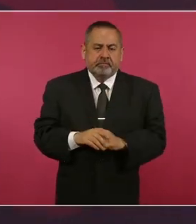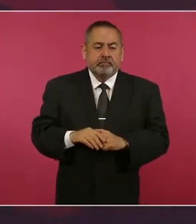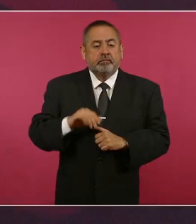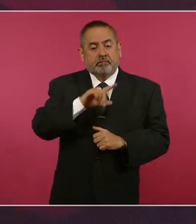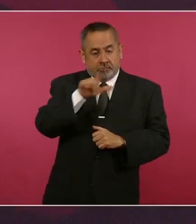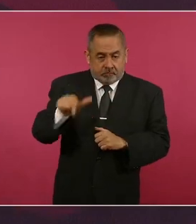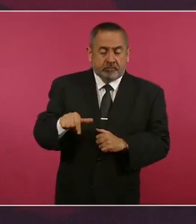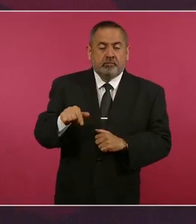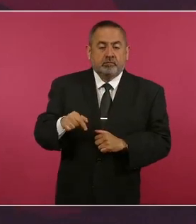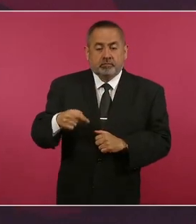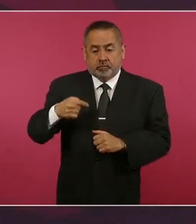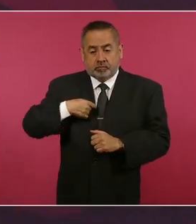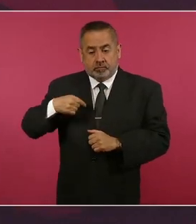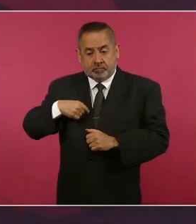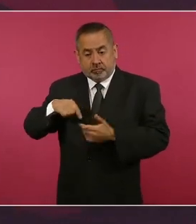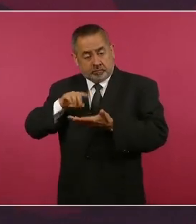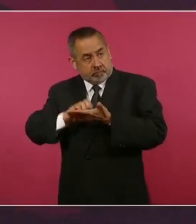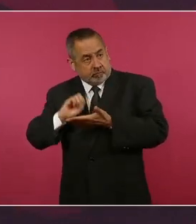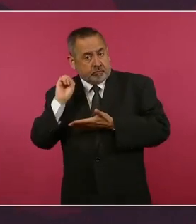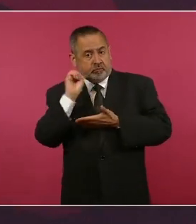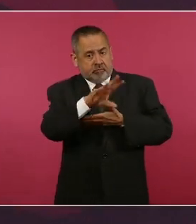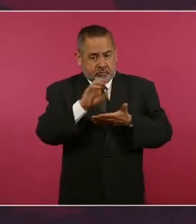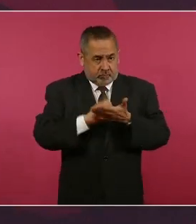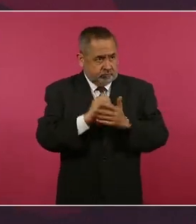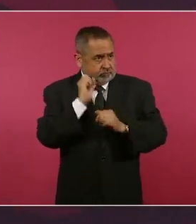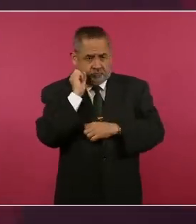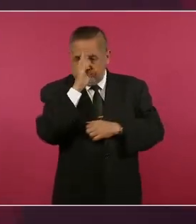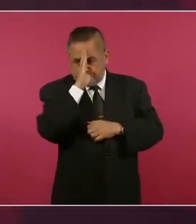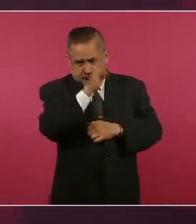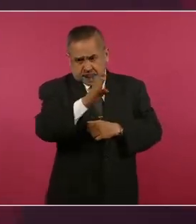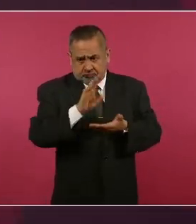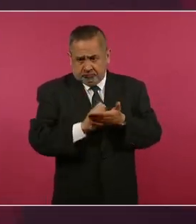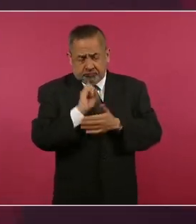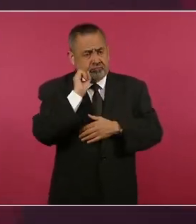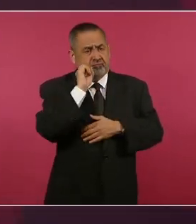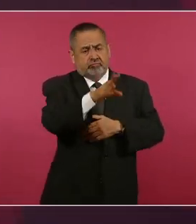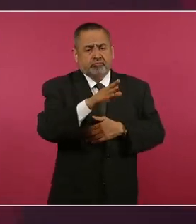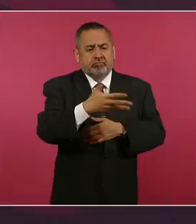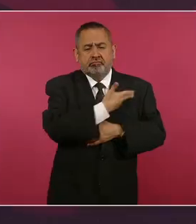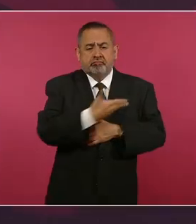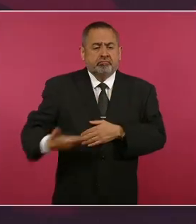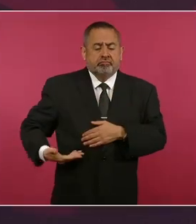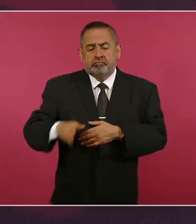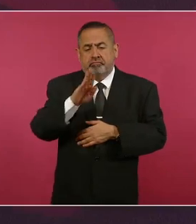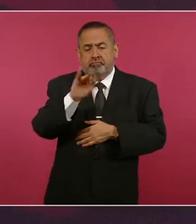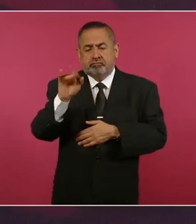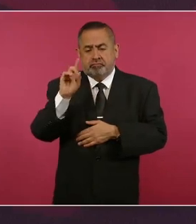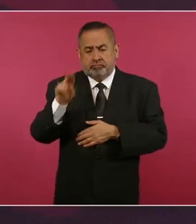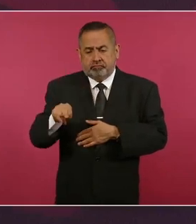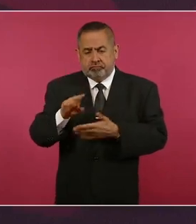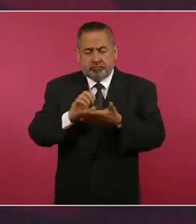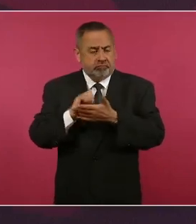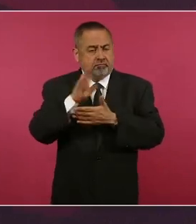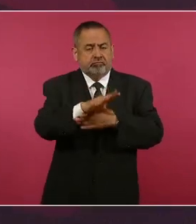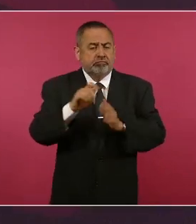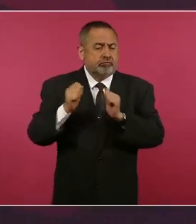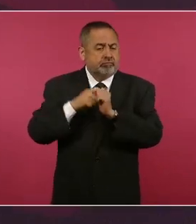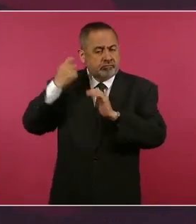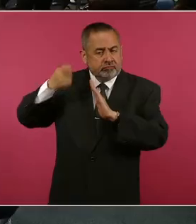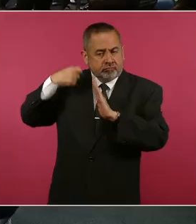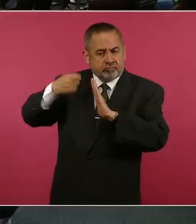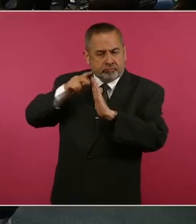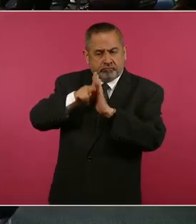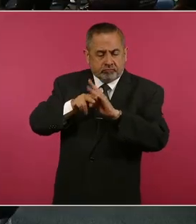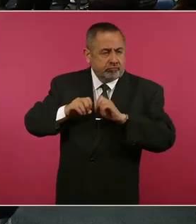cuando les mandamos información, yo le mandé información directa al presidente Biden con un video